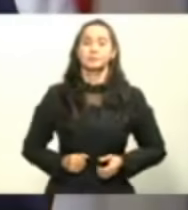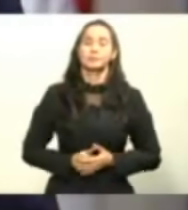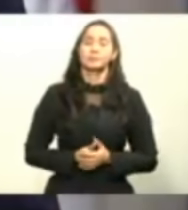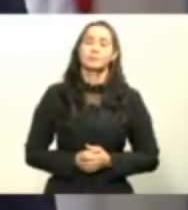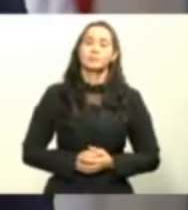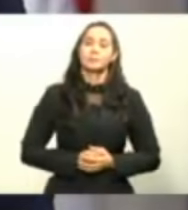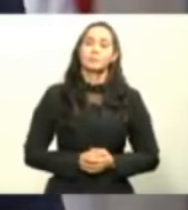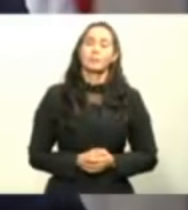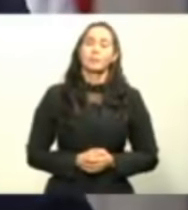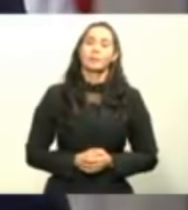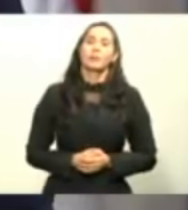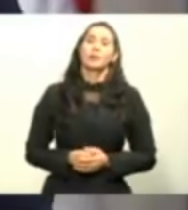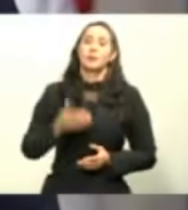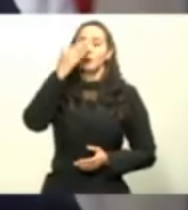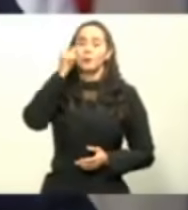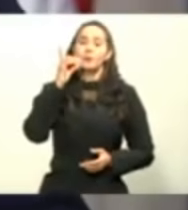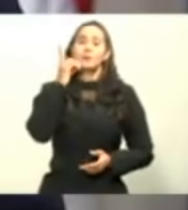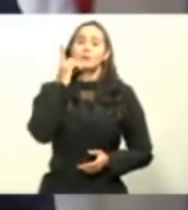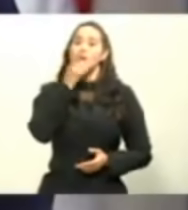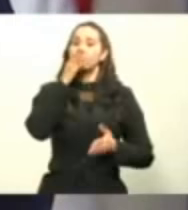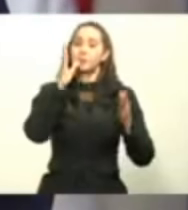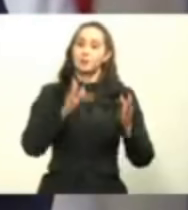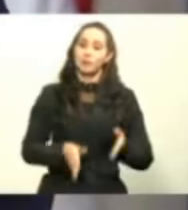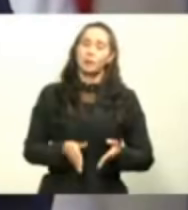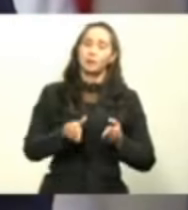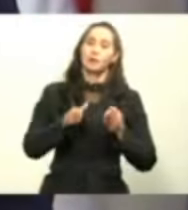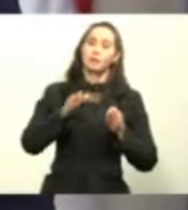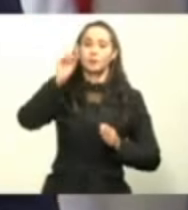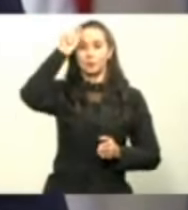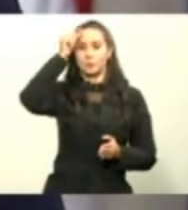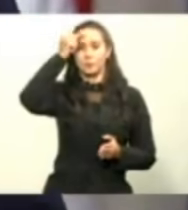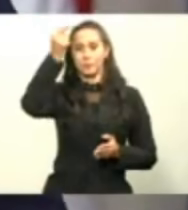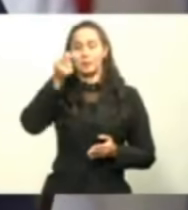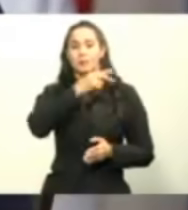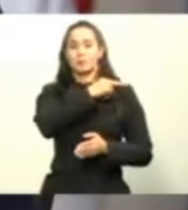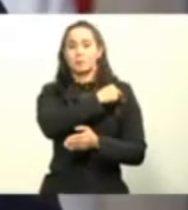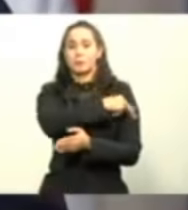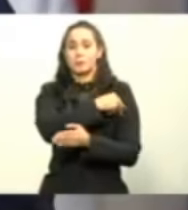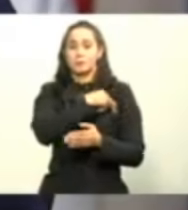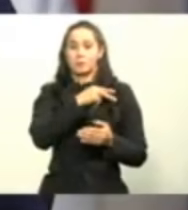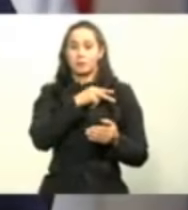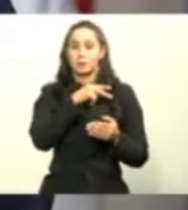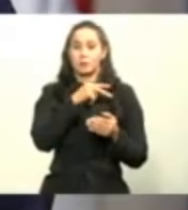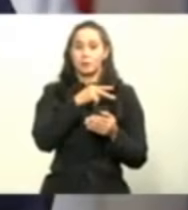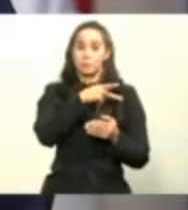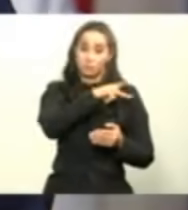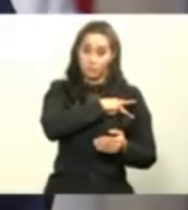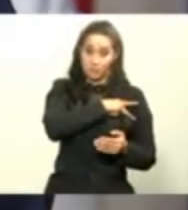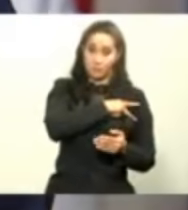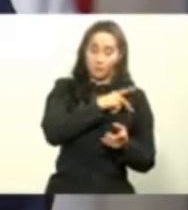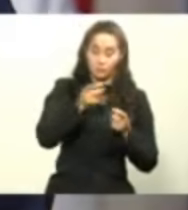Porque la población, el gobierno, las clínicas privadas están manejando mejor la pandemia.